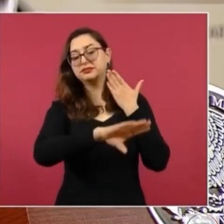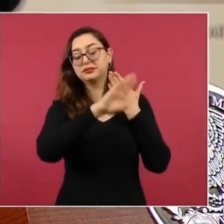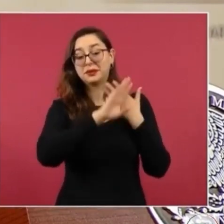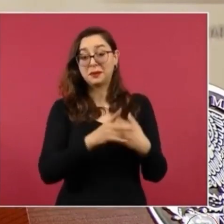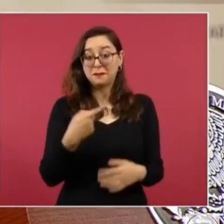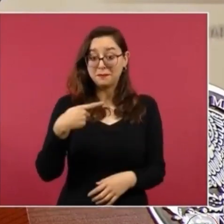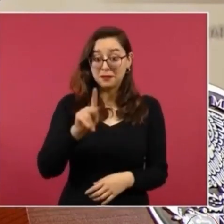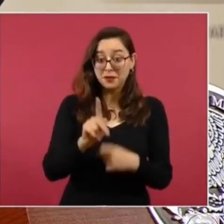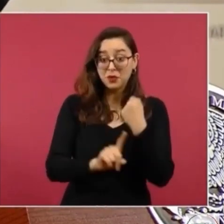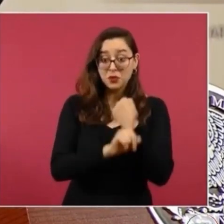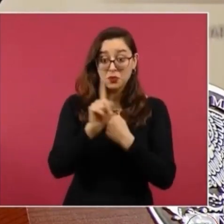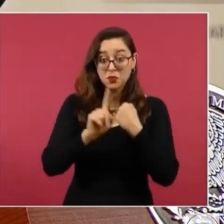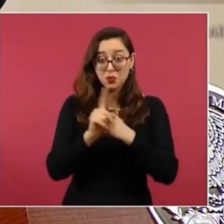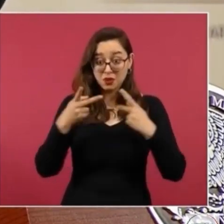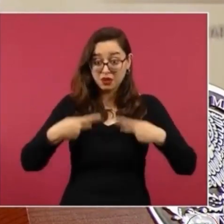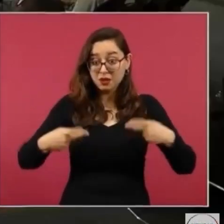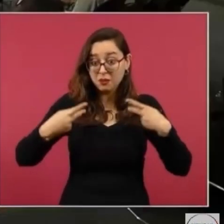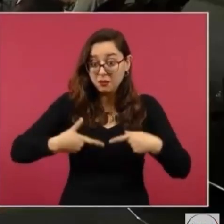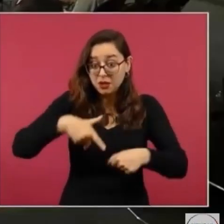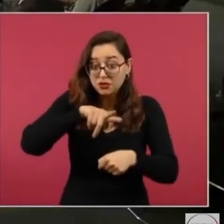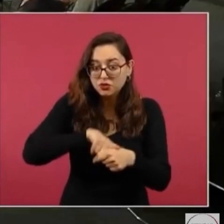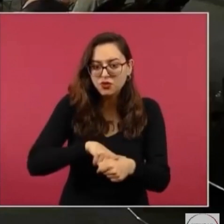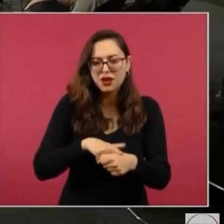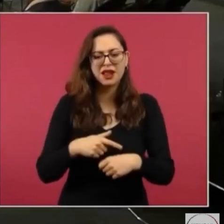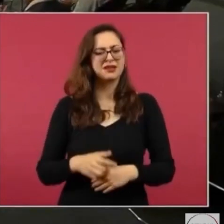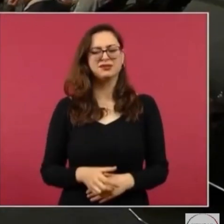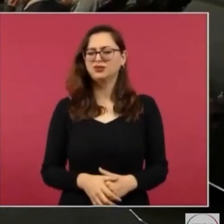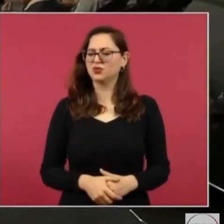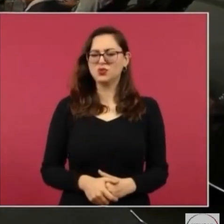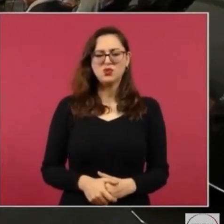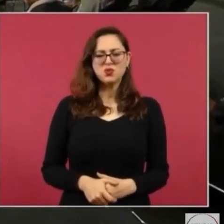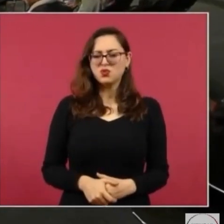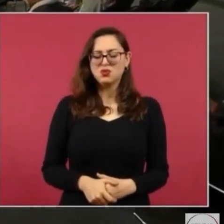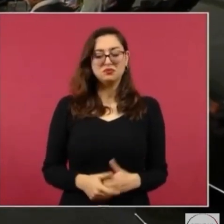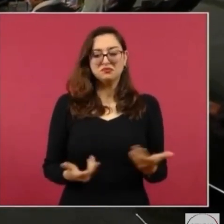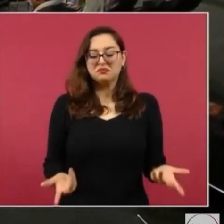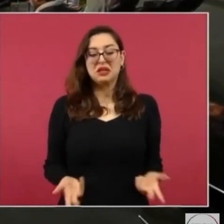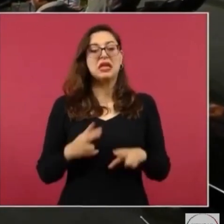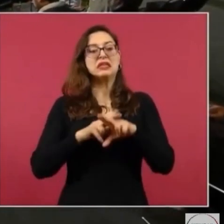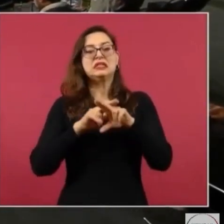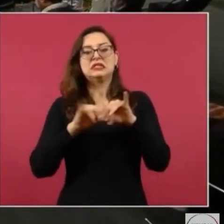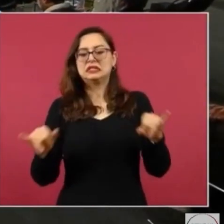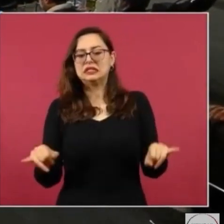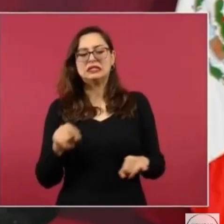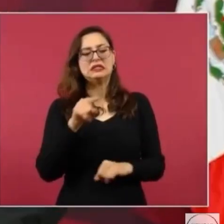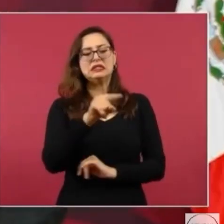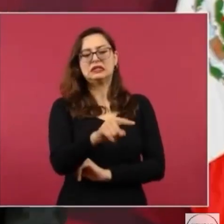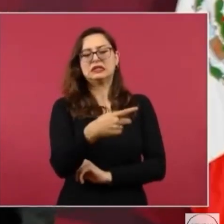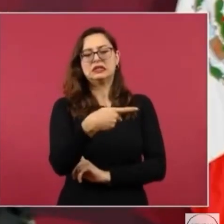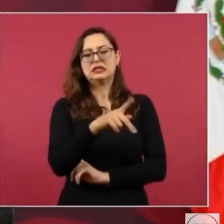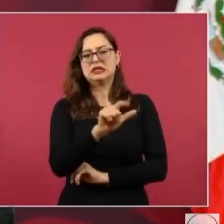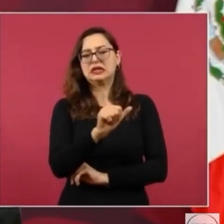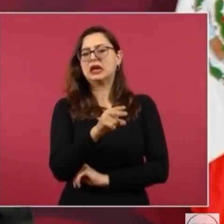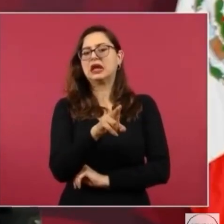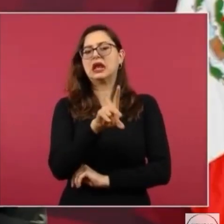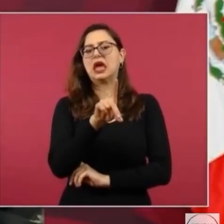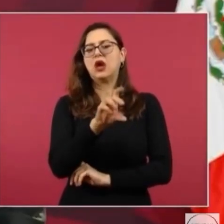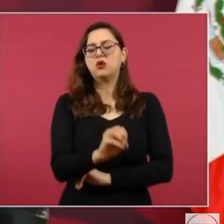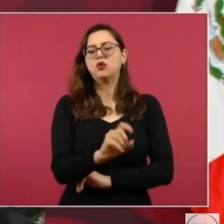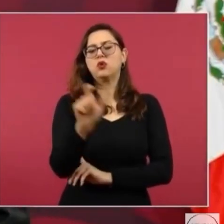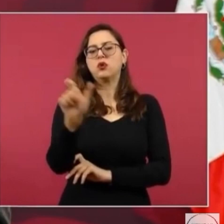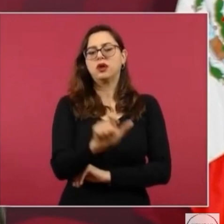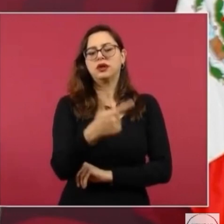ni con Claudio X González, papá, se lo dije hace como